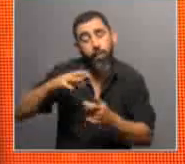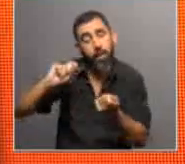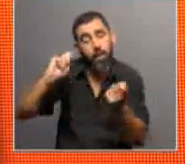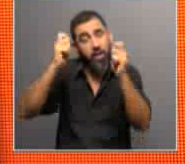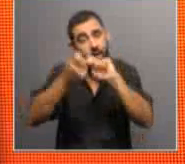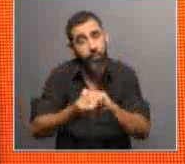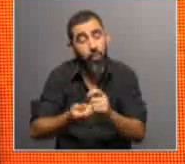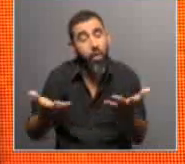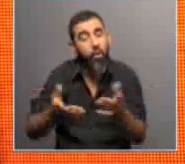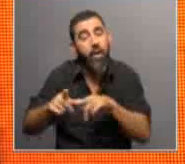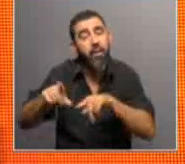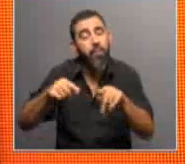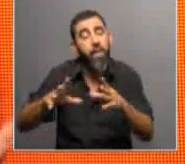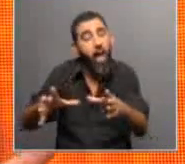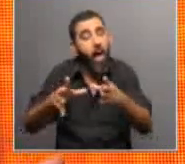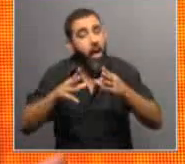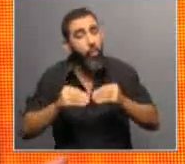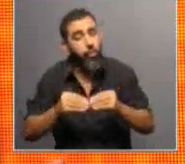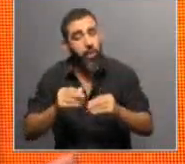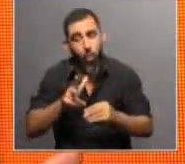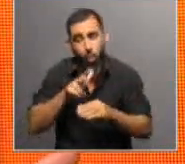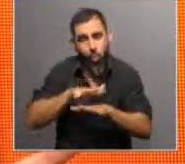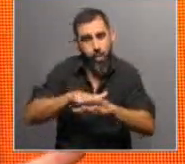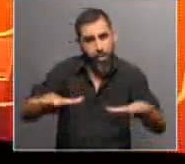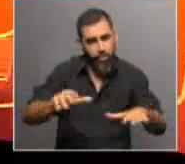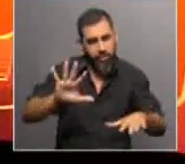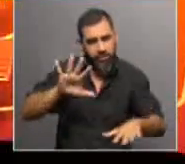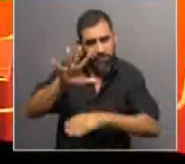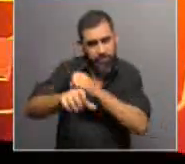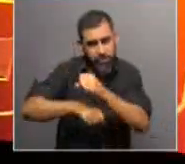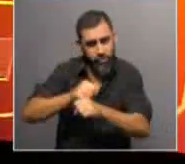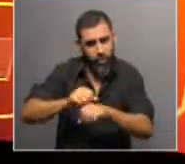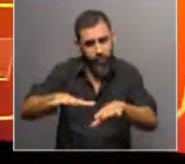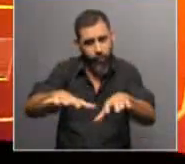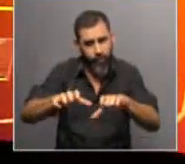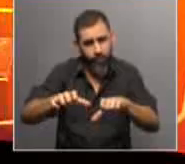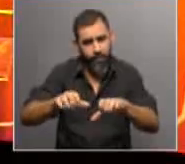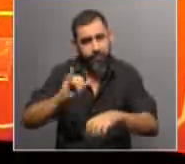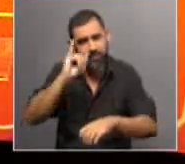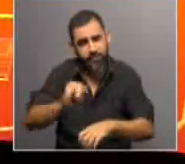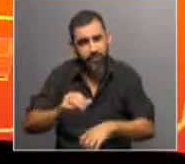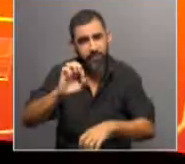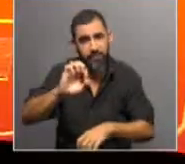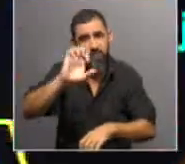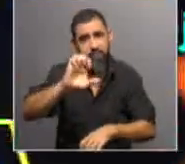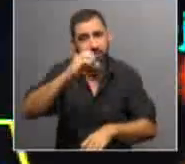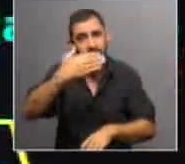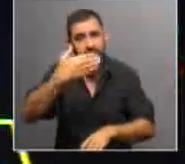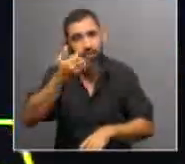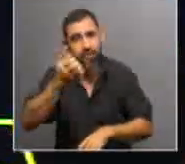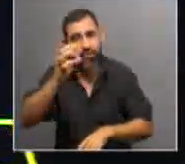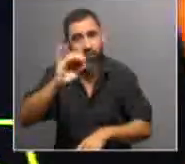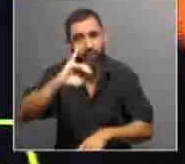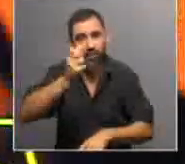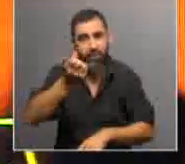están en trámites de adoptar un niño que en realidad está con ustedes ya hace como 5 años. Sí, ¿no? Es un malo pique. ¿Sebastián? Sí, se llama Sebastián.